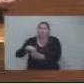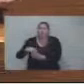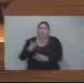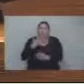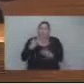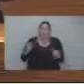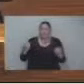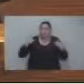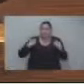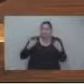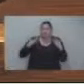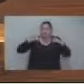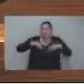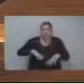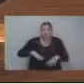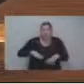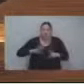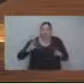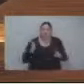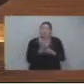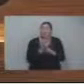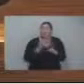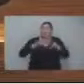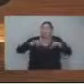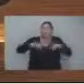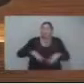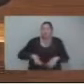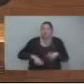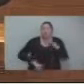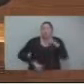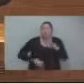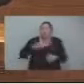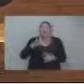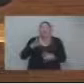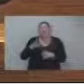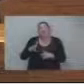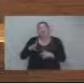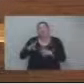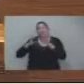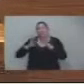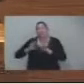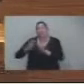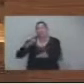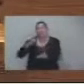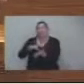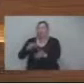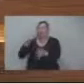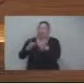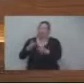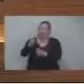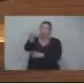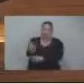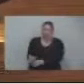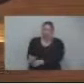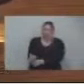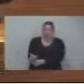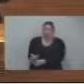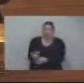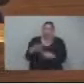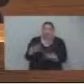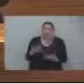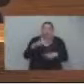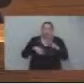se trata de la inmunidad y se trata del aforamiento. Y tienen que ver con la especial dedicación de los parlamentos